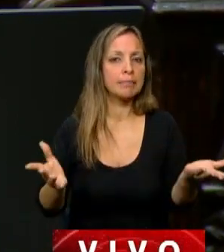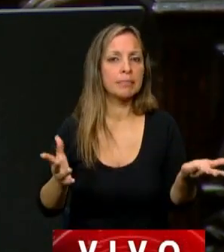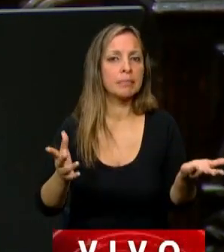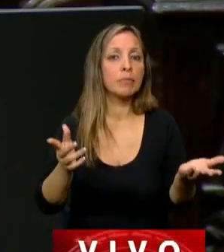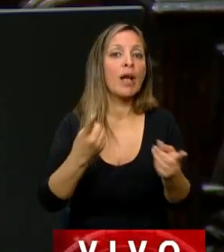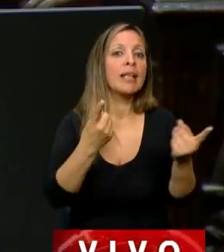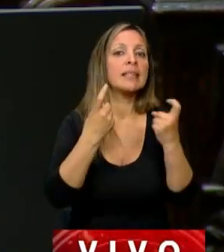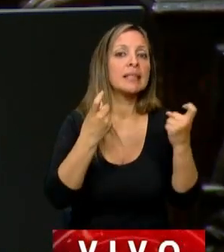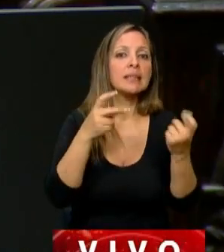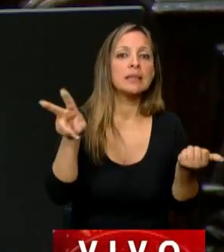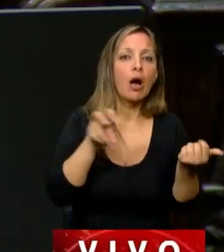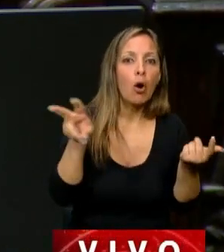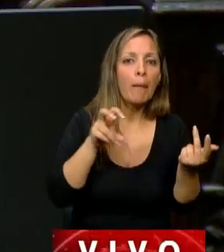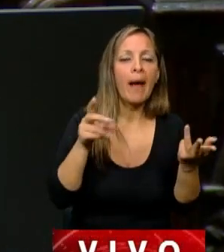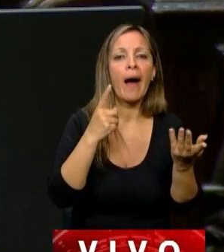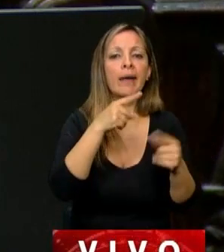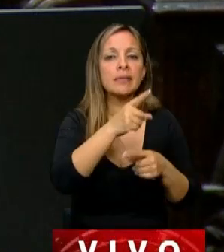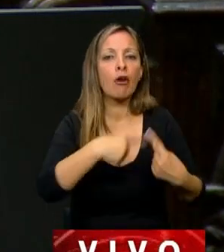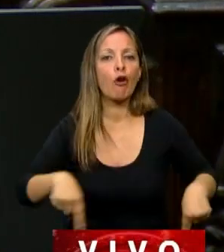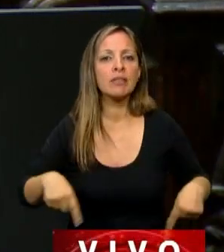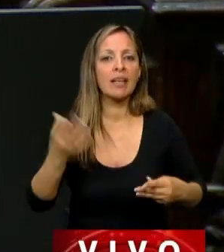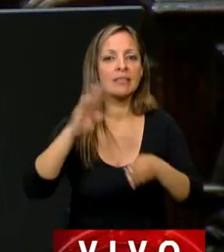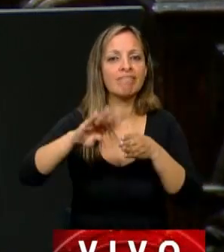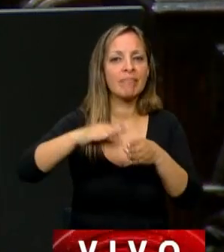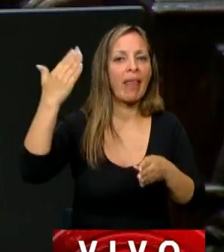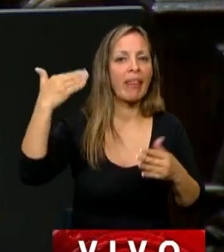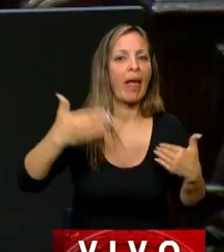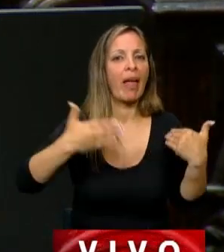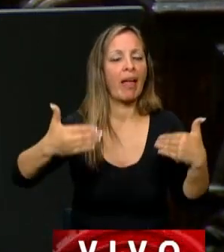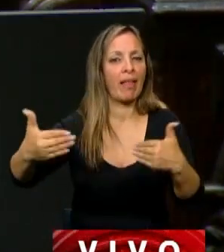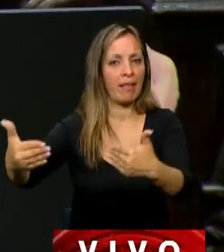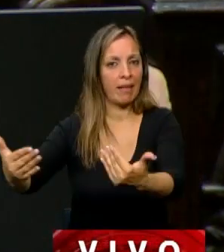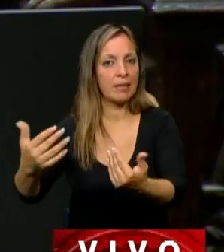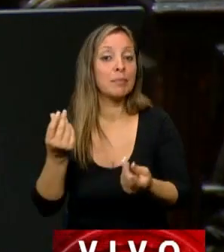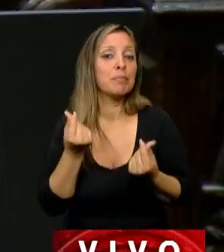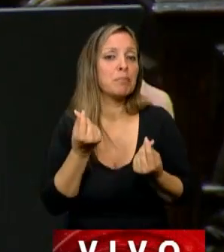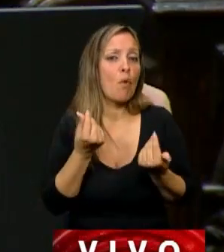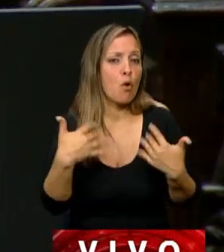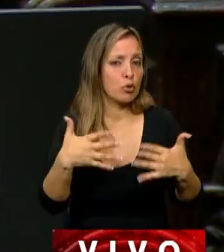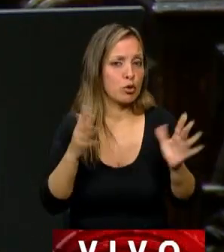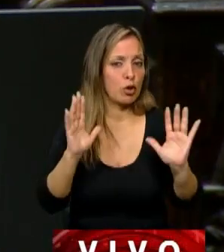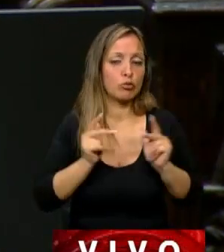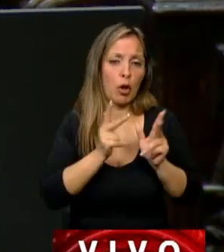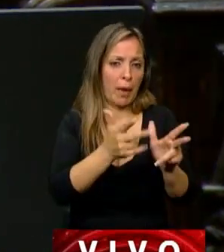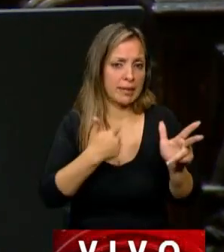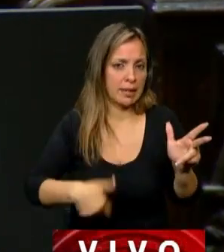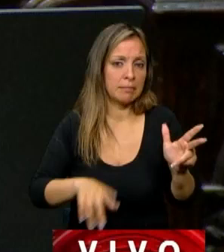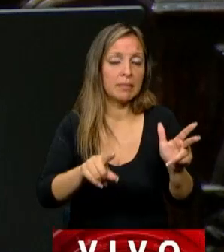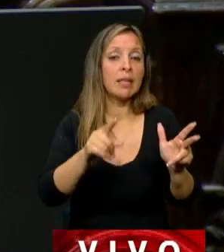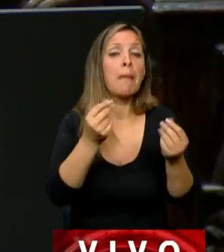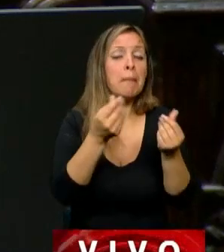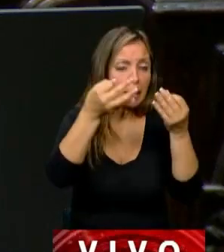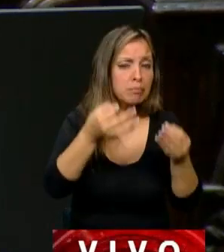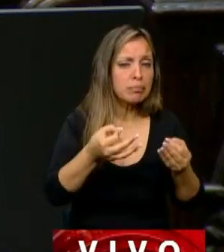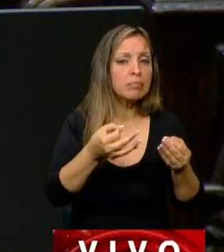cobrar estas compensaciones pendientes, que sin duda son montos importante, y lo voy a decir ahora, el monto